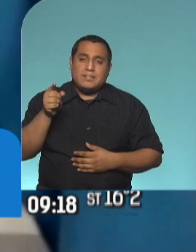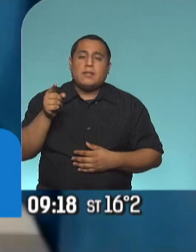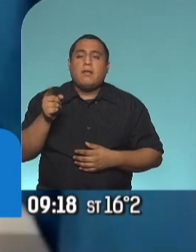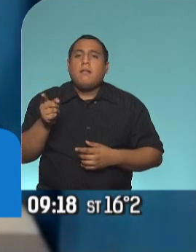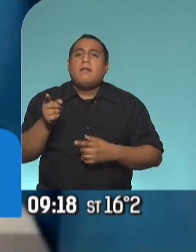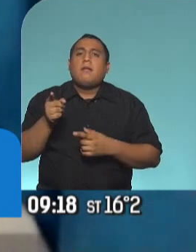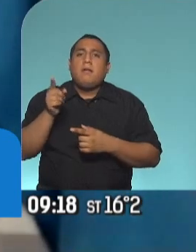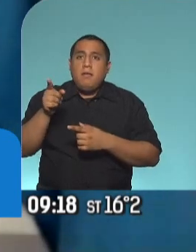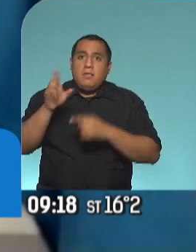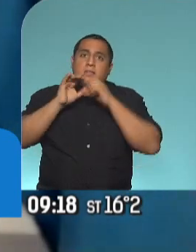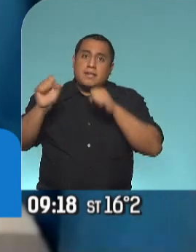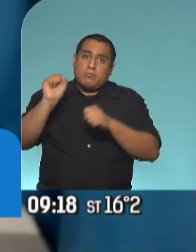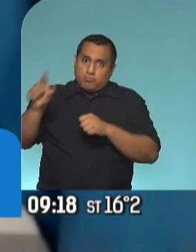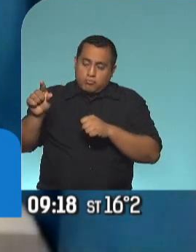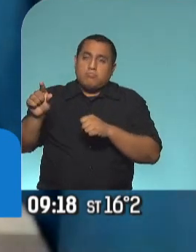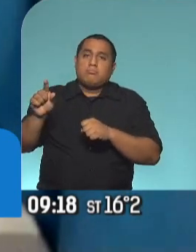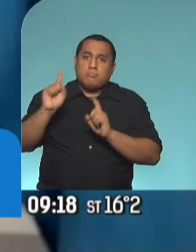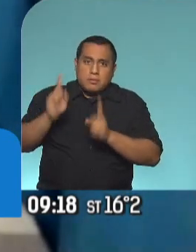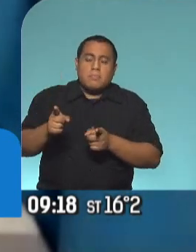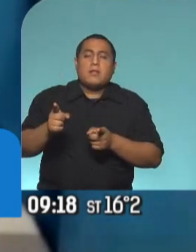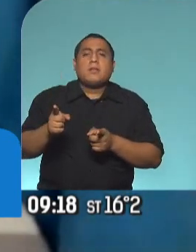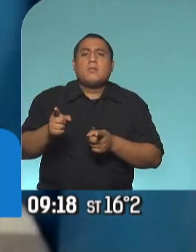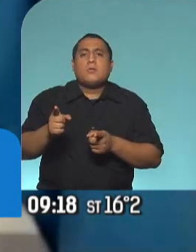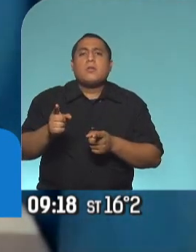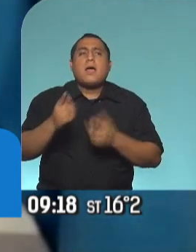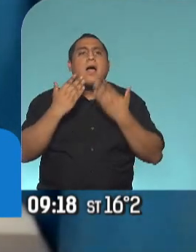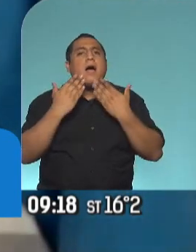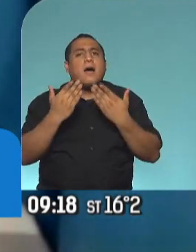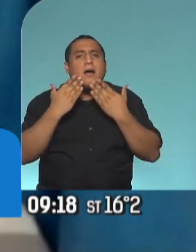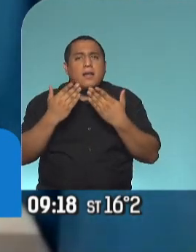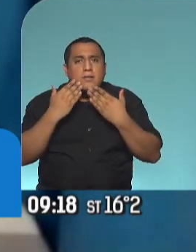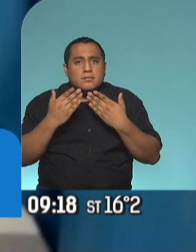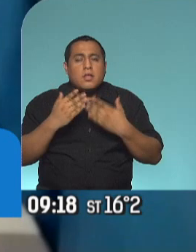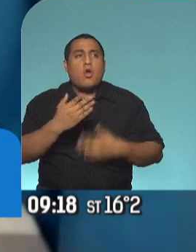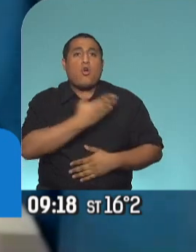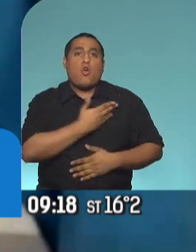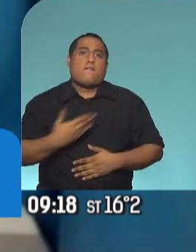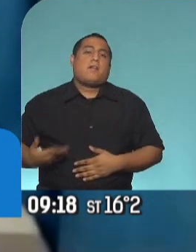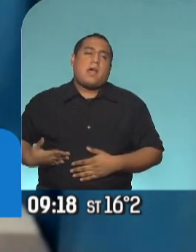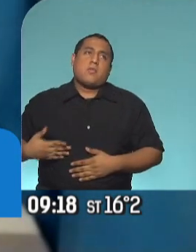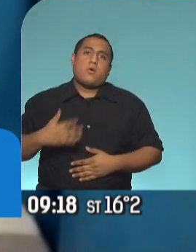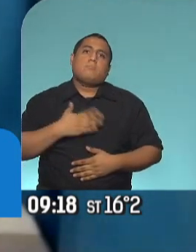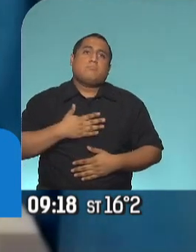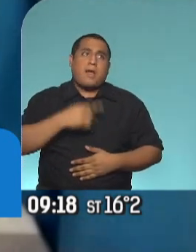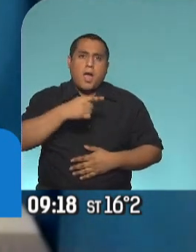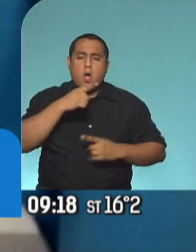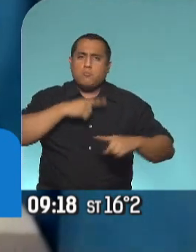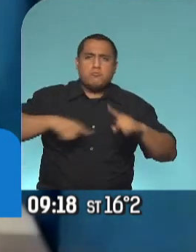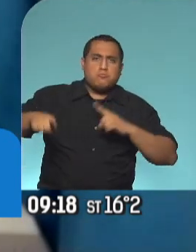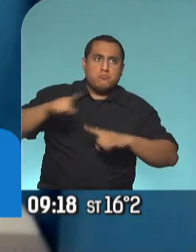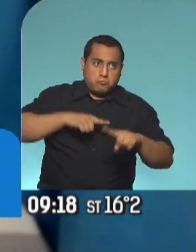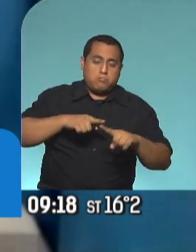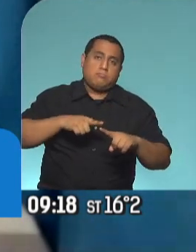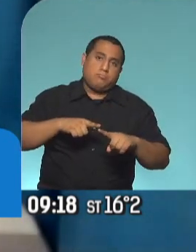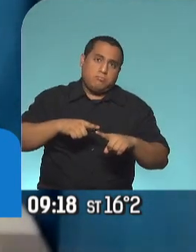sus secretarios, y también, por supuesto, agradecer a nuestro gobernador que con su liderazgo político nos